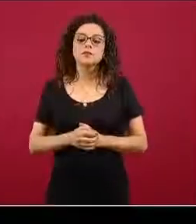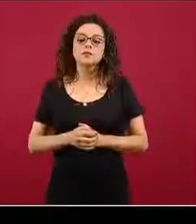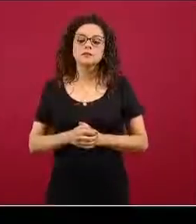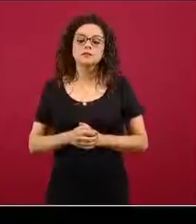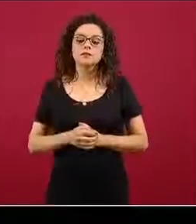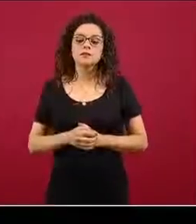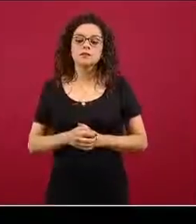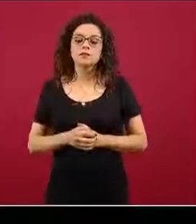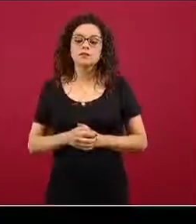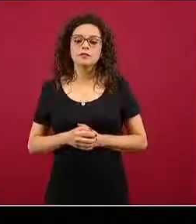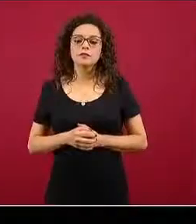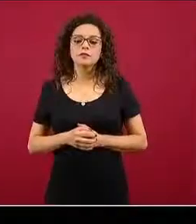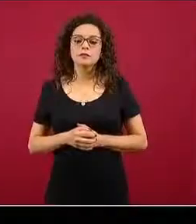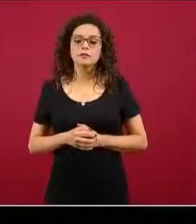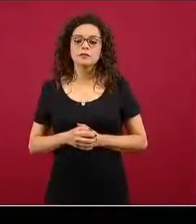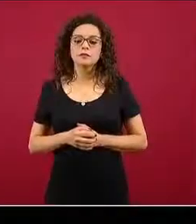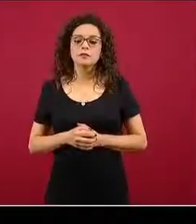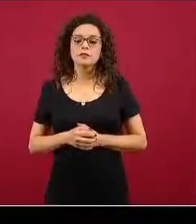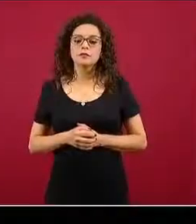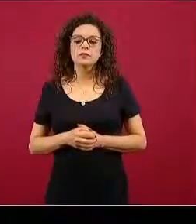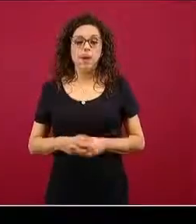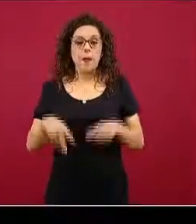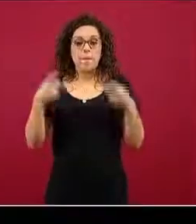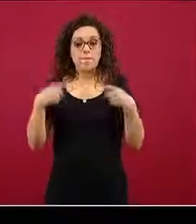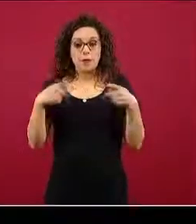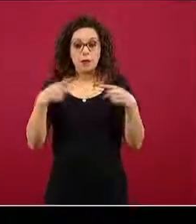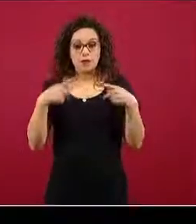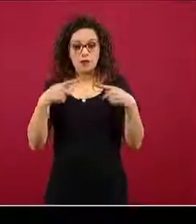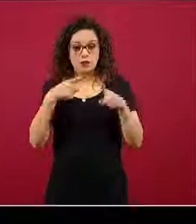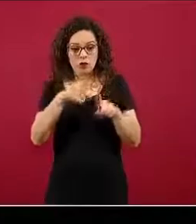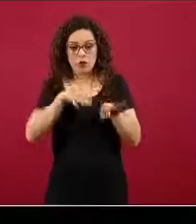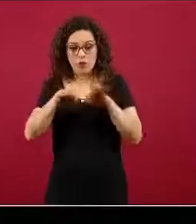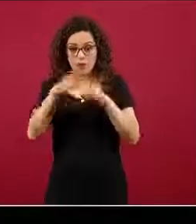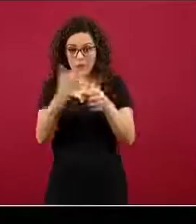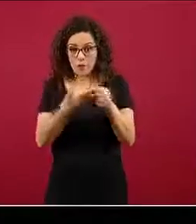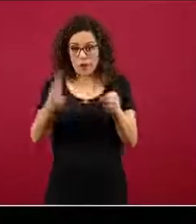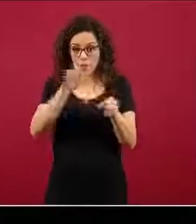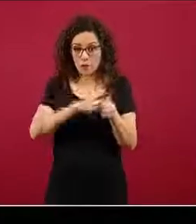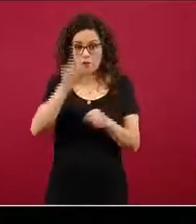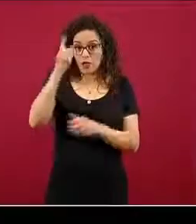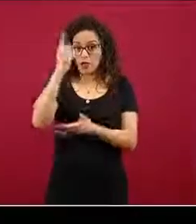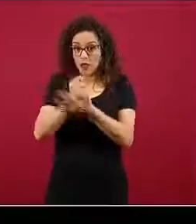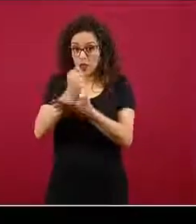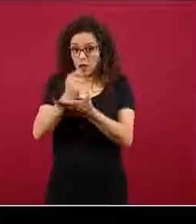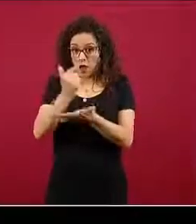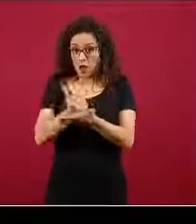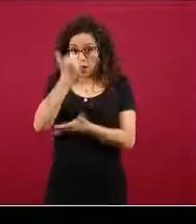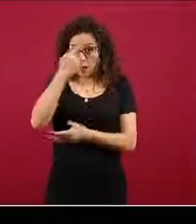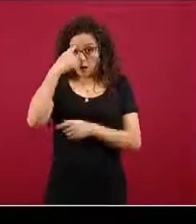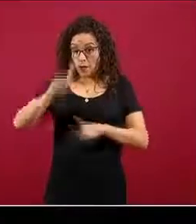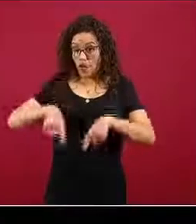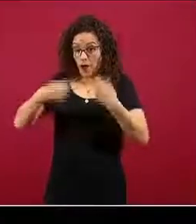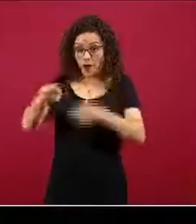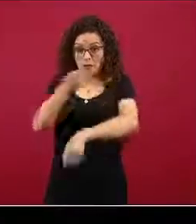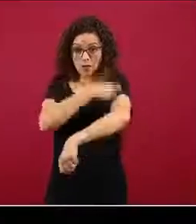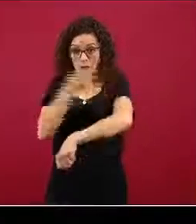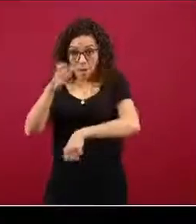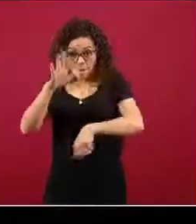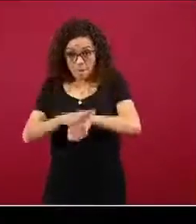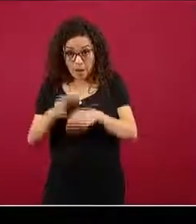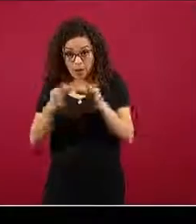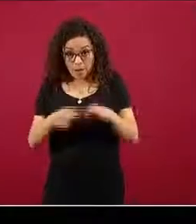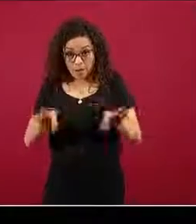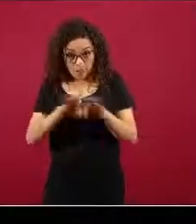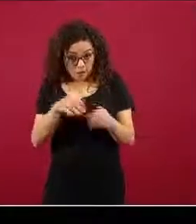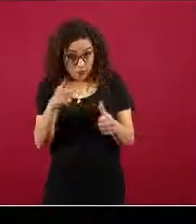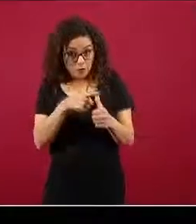acento en el personal de salud que está en cuidados intensivos para el acceso a la vacuna? Esa sería la primera